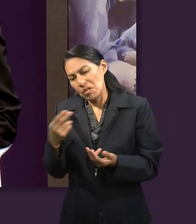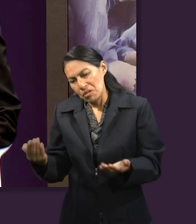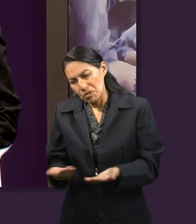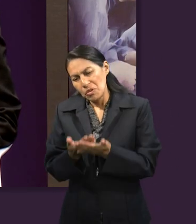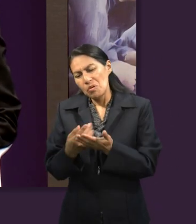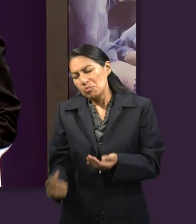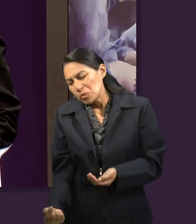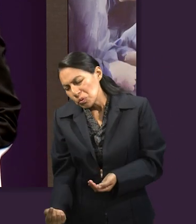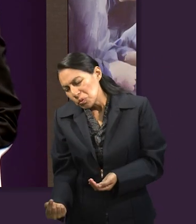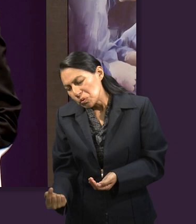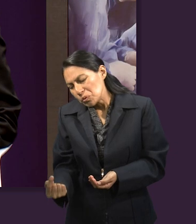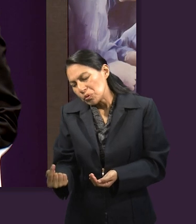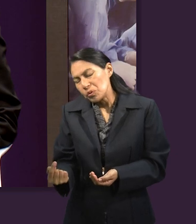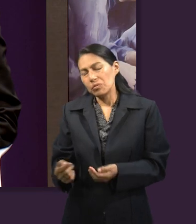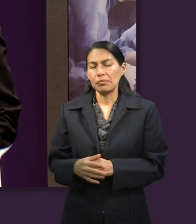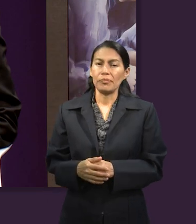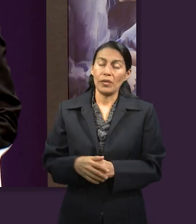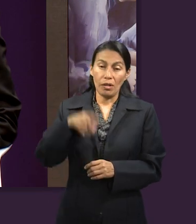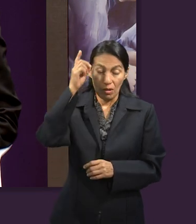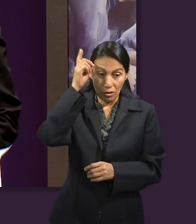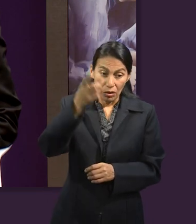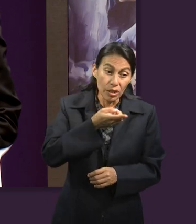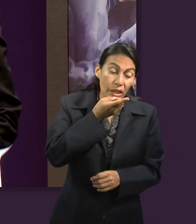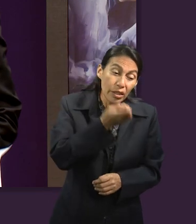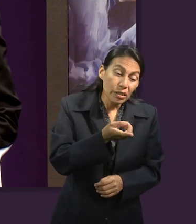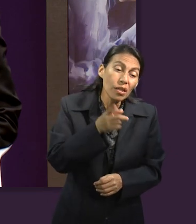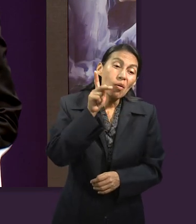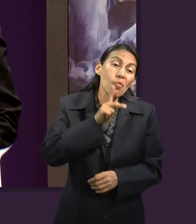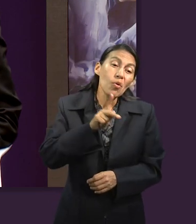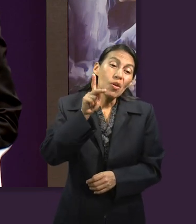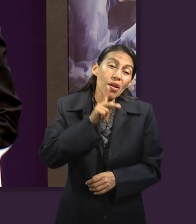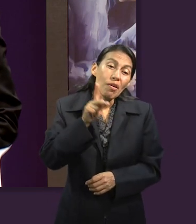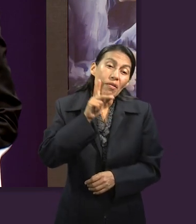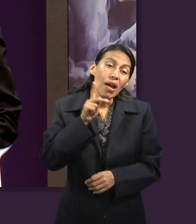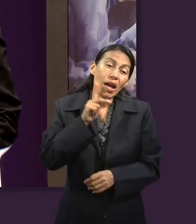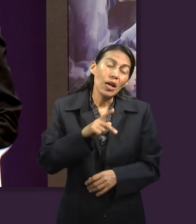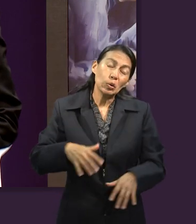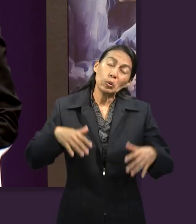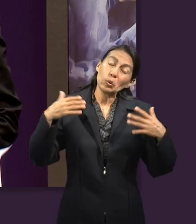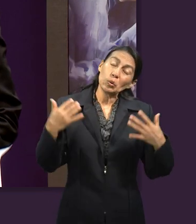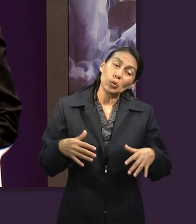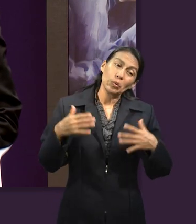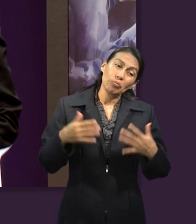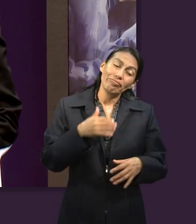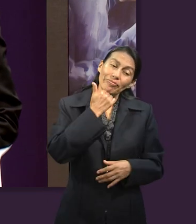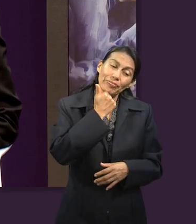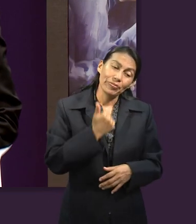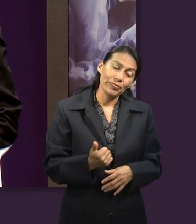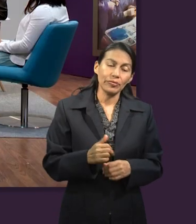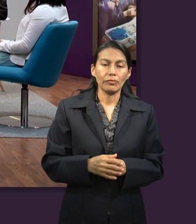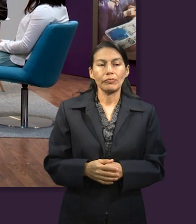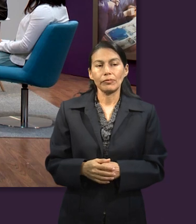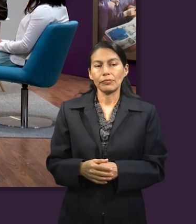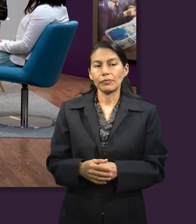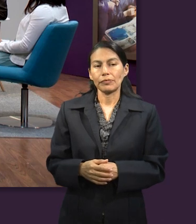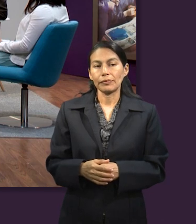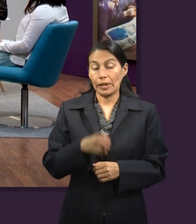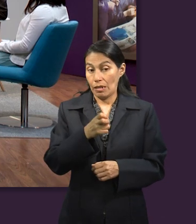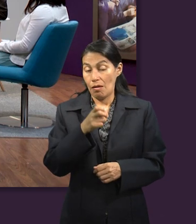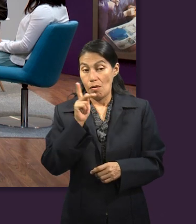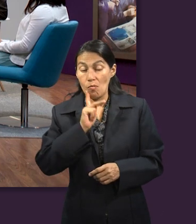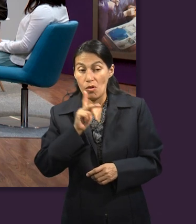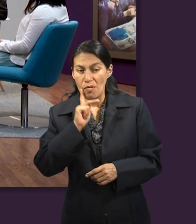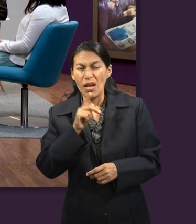pues estaba ahora pequeño y dios le pone una una prueba muy muy grande a abraham